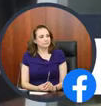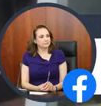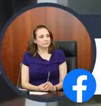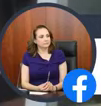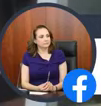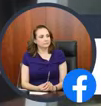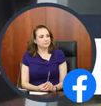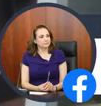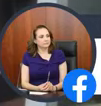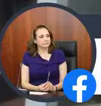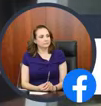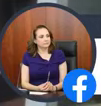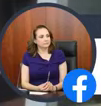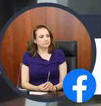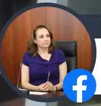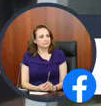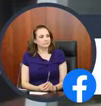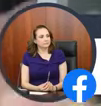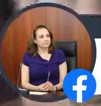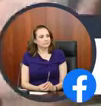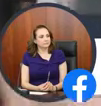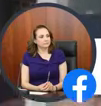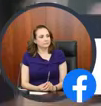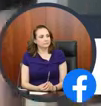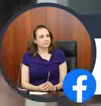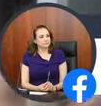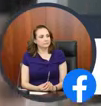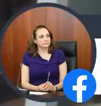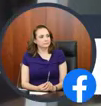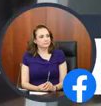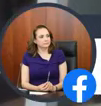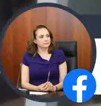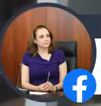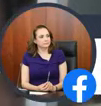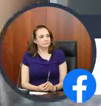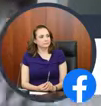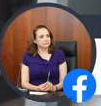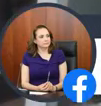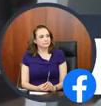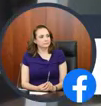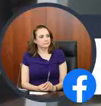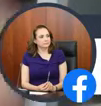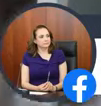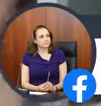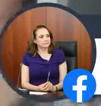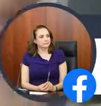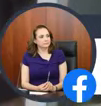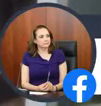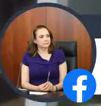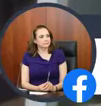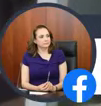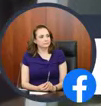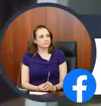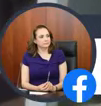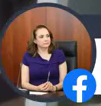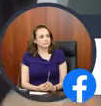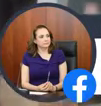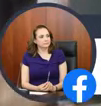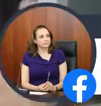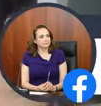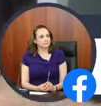un límite para lo laboral, ni para, o sea, porque además lo disfruto tremendamente, pues cómo no, ¿verdad? Pues cómo no.